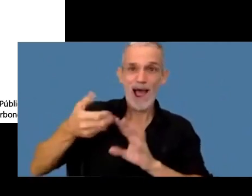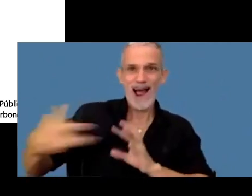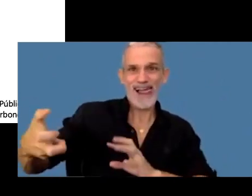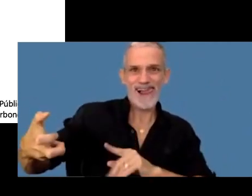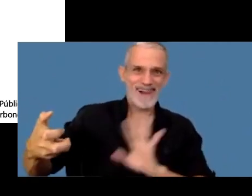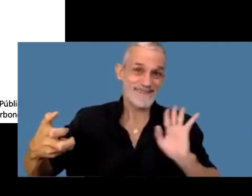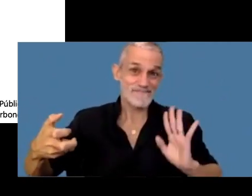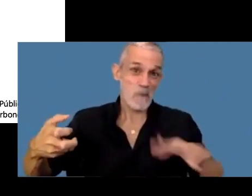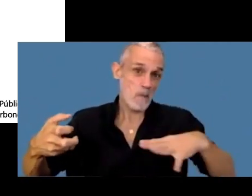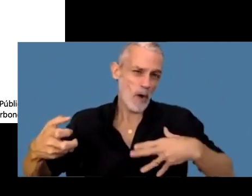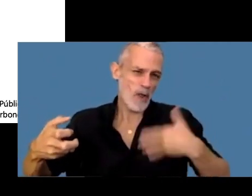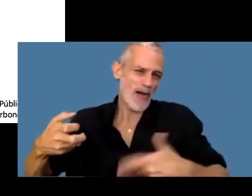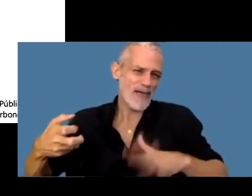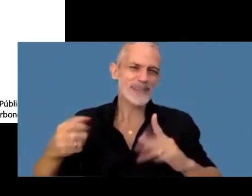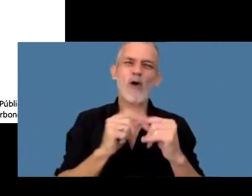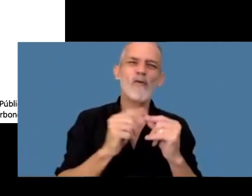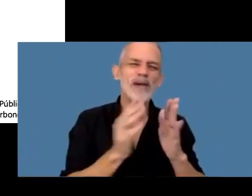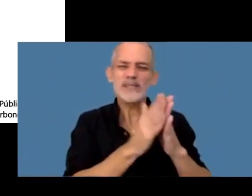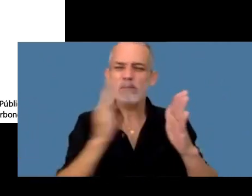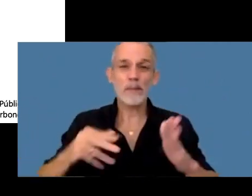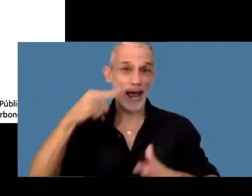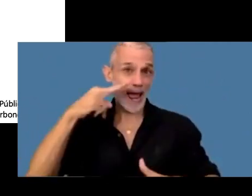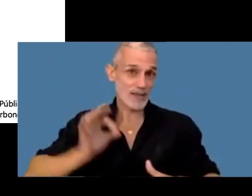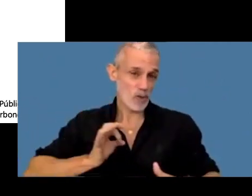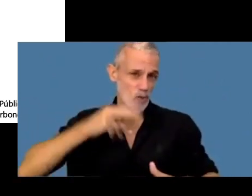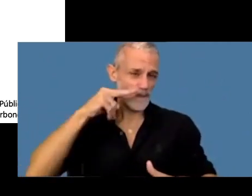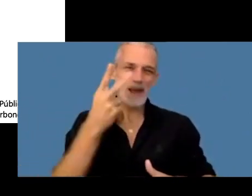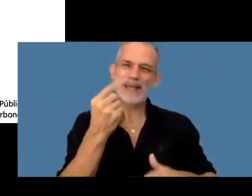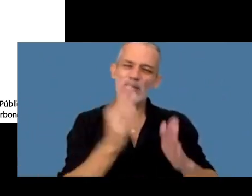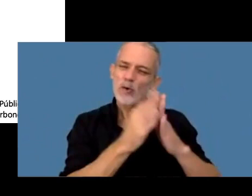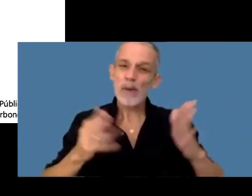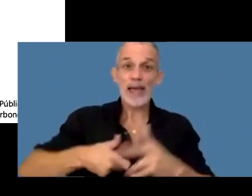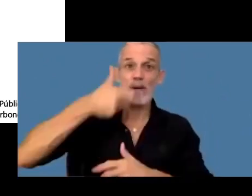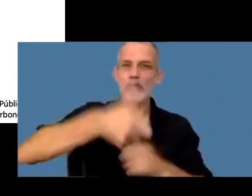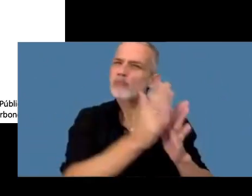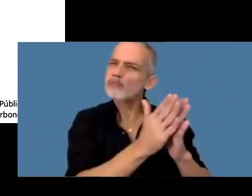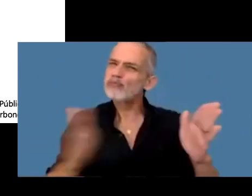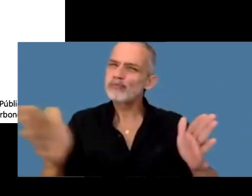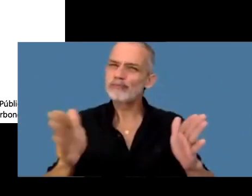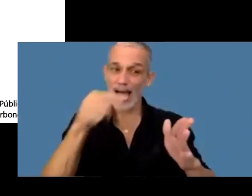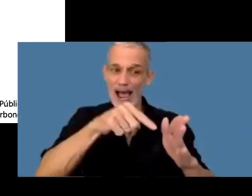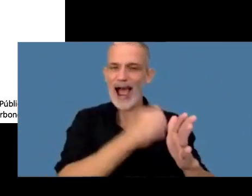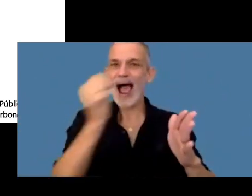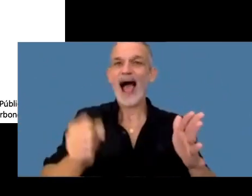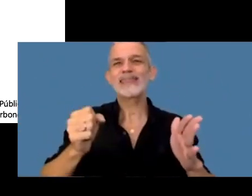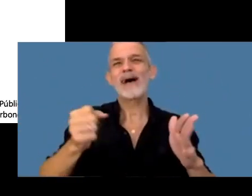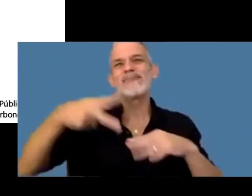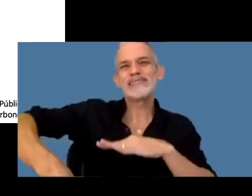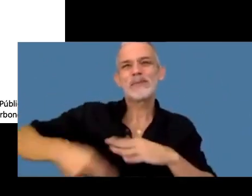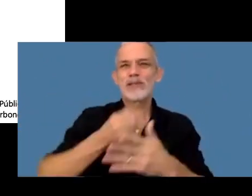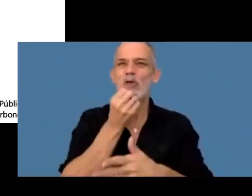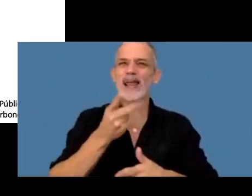esquema de fechas que va para el 2021, vamos a considerar las inversiones realizadas desde fecha de vigencia hasta el vencimiento de la declaración jurada del año